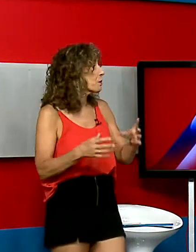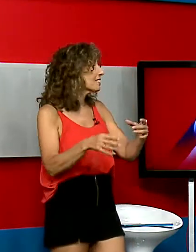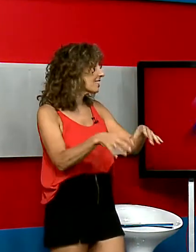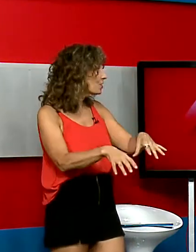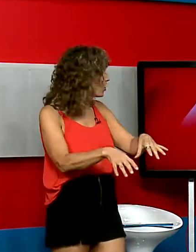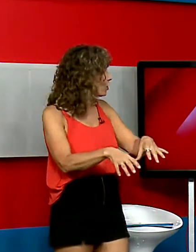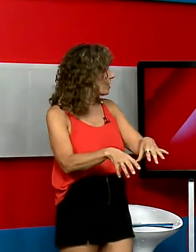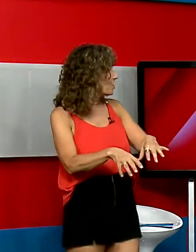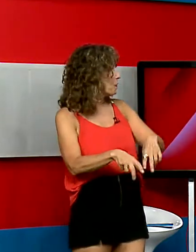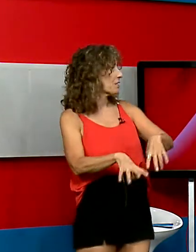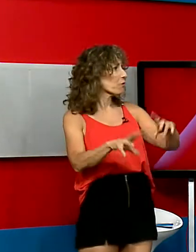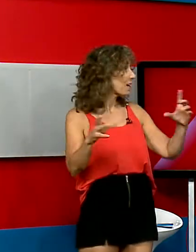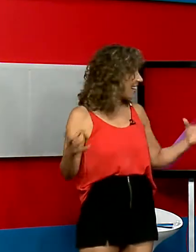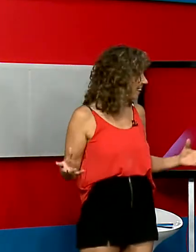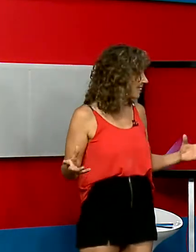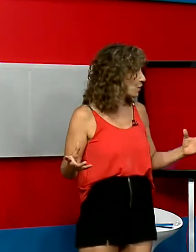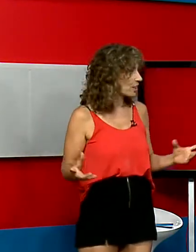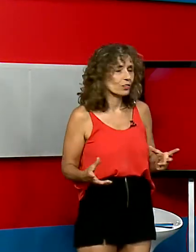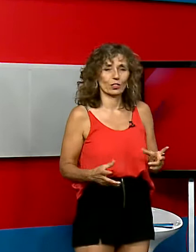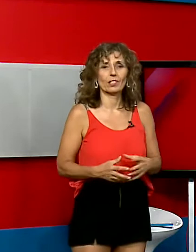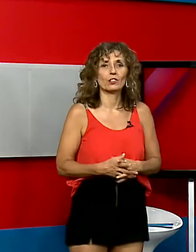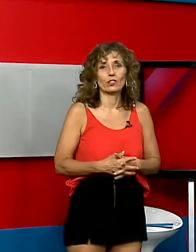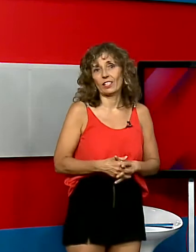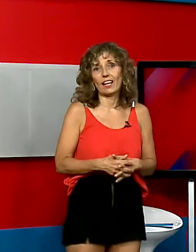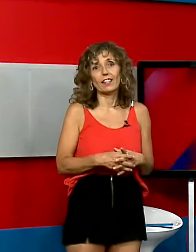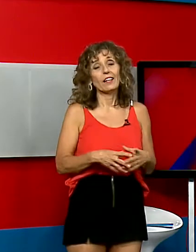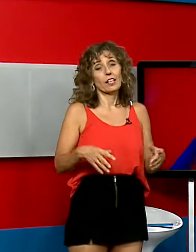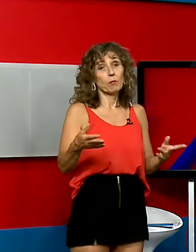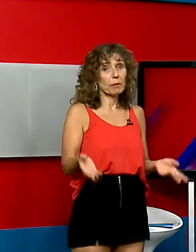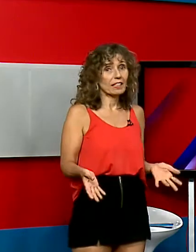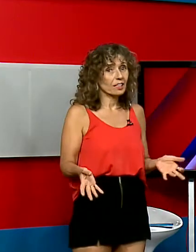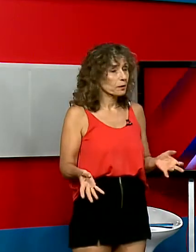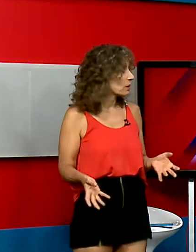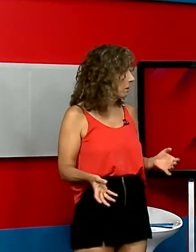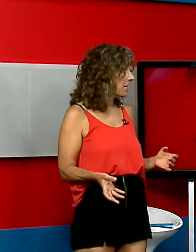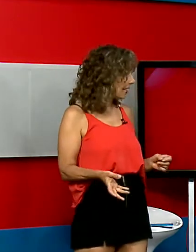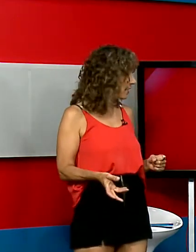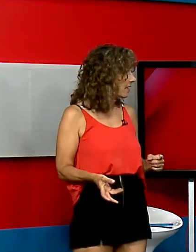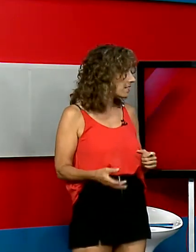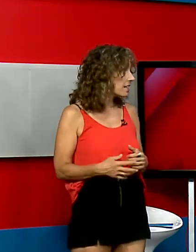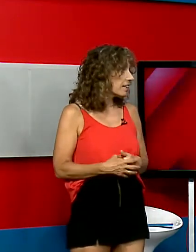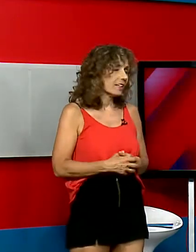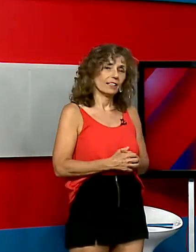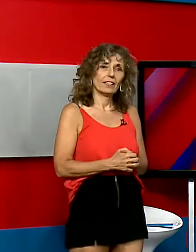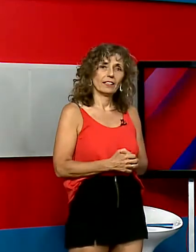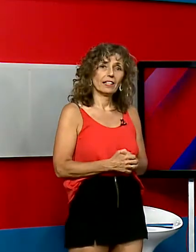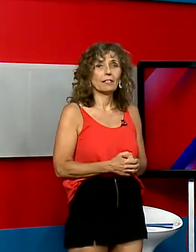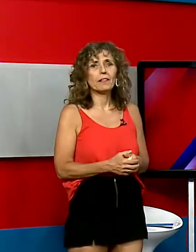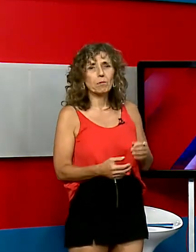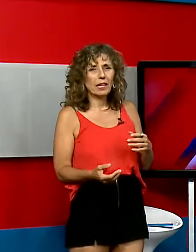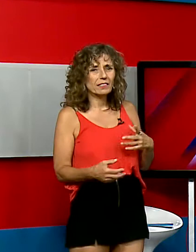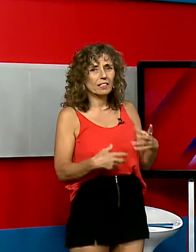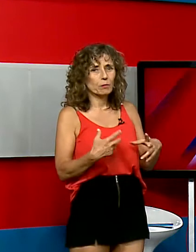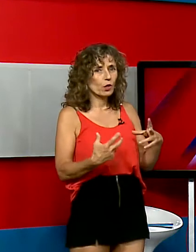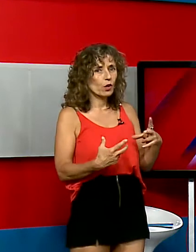Decíamos debate dentro del Congreso y debate fuera del Congreso, ¿no? En la sociedad, el Papa que intervino a través de las redes y a través